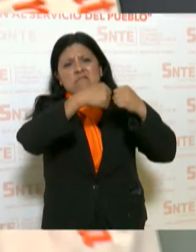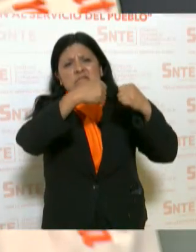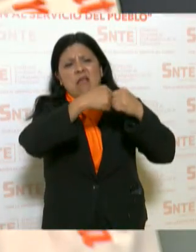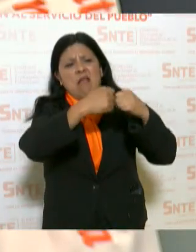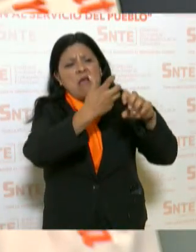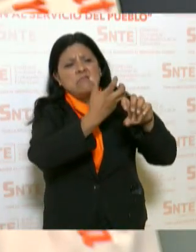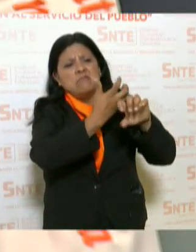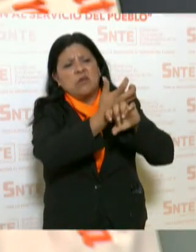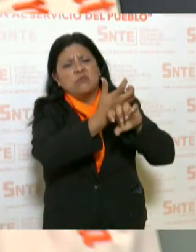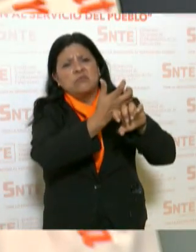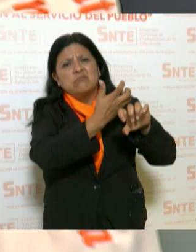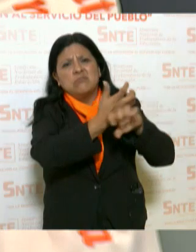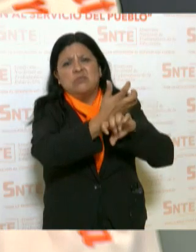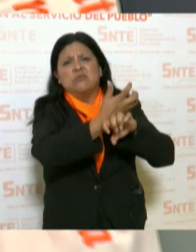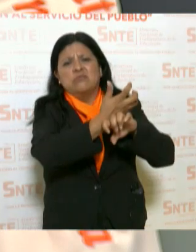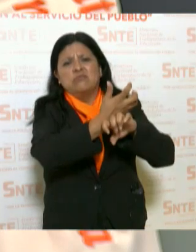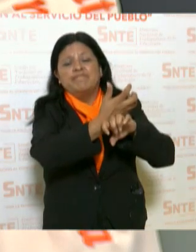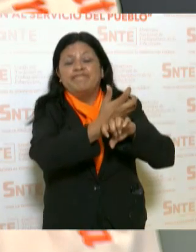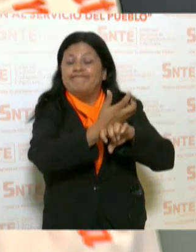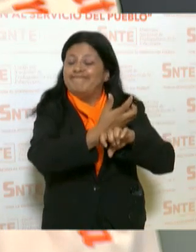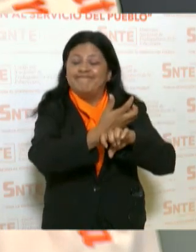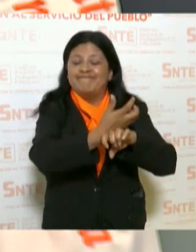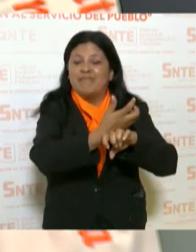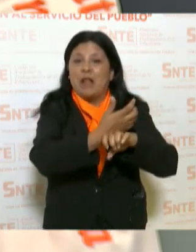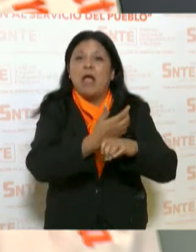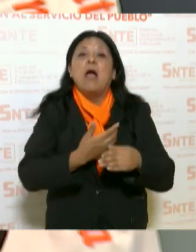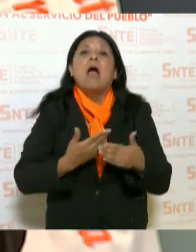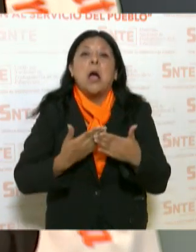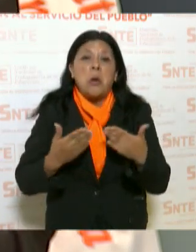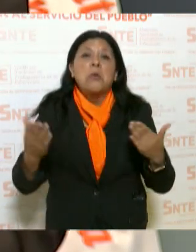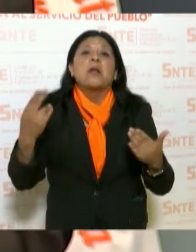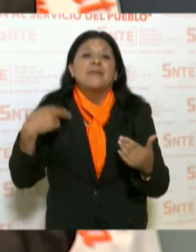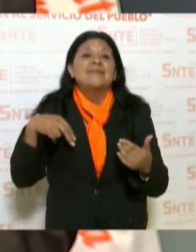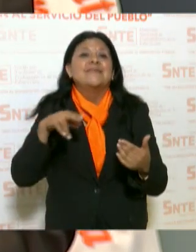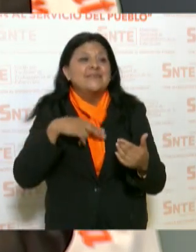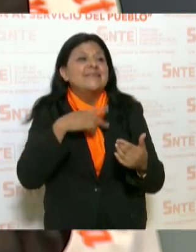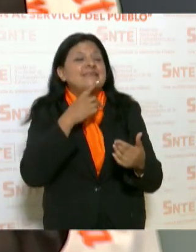Y ahora nosotros decimos, bendito México,